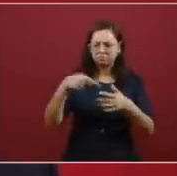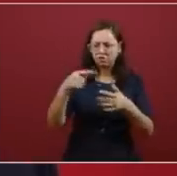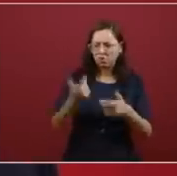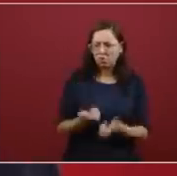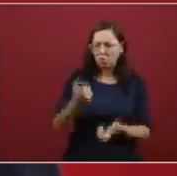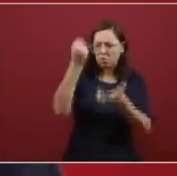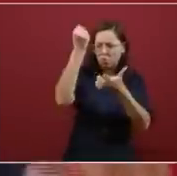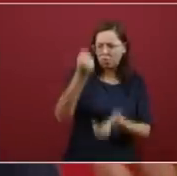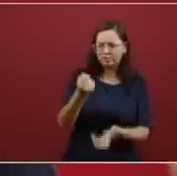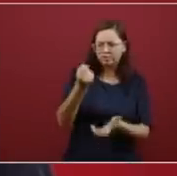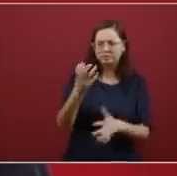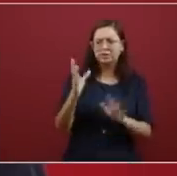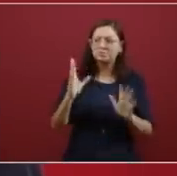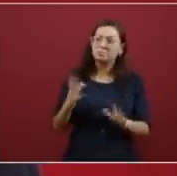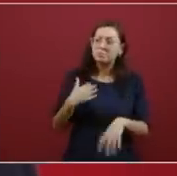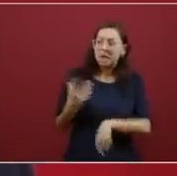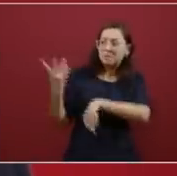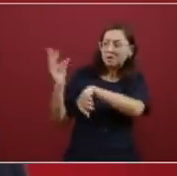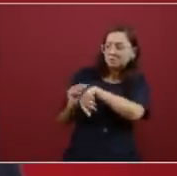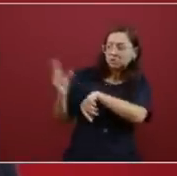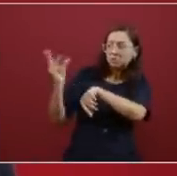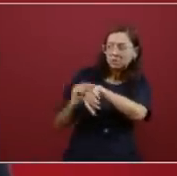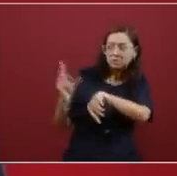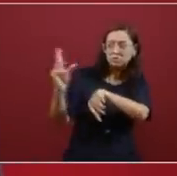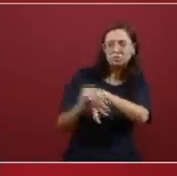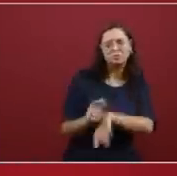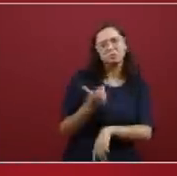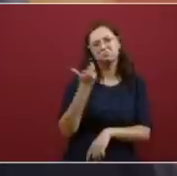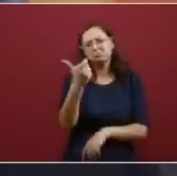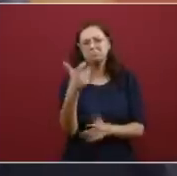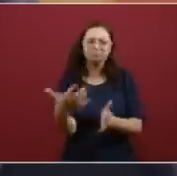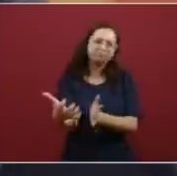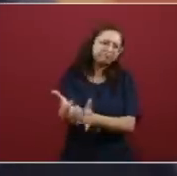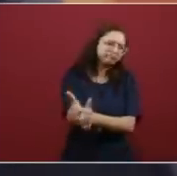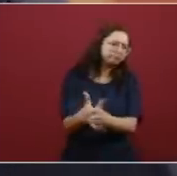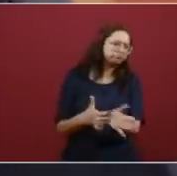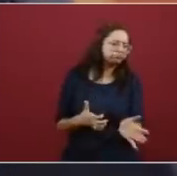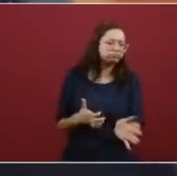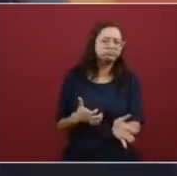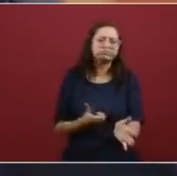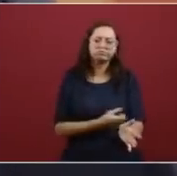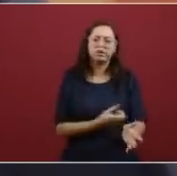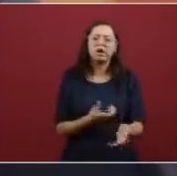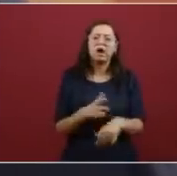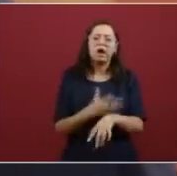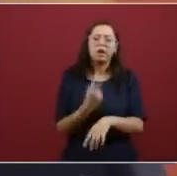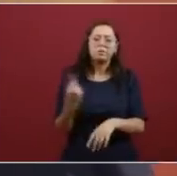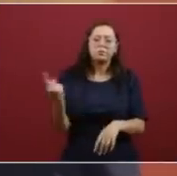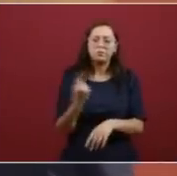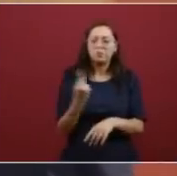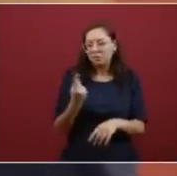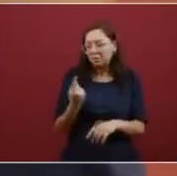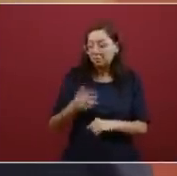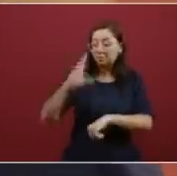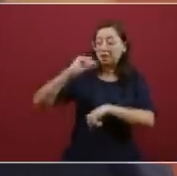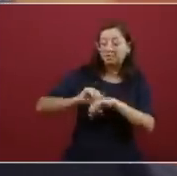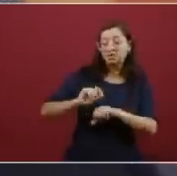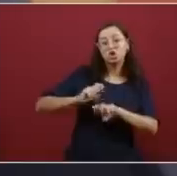teniendo estas concesiones ahorramos mucho porque se tiene el derecho de vía.